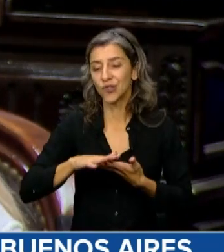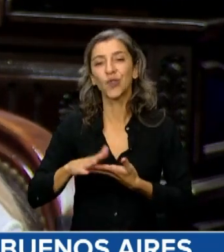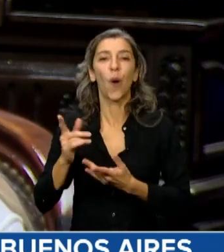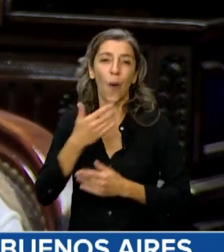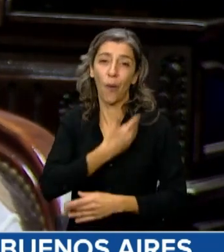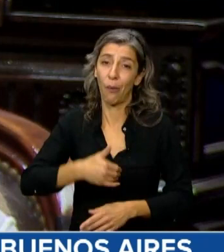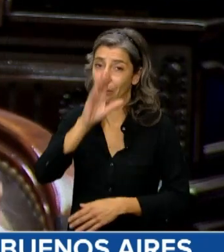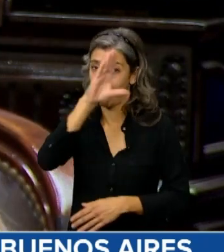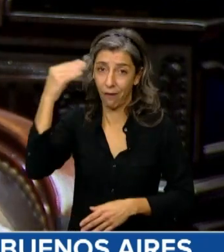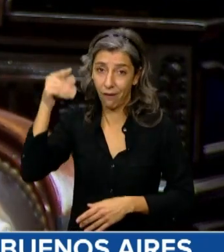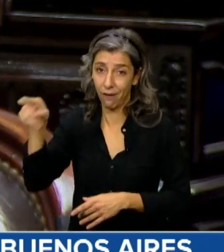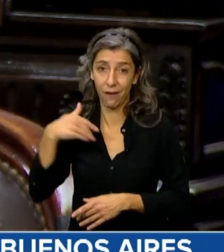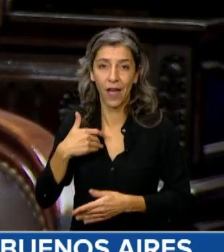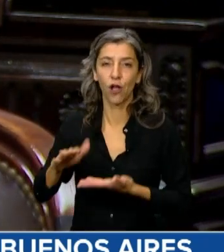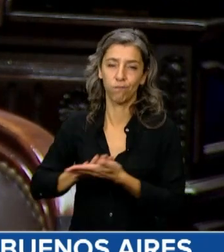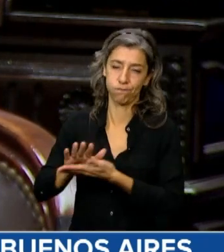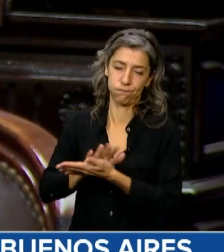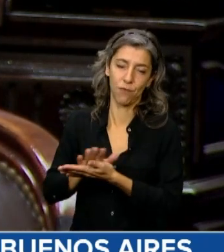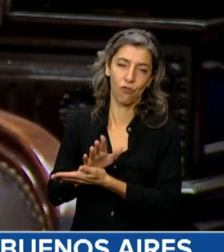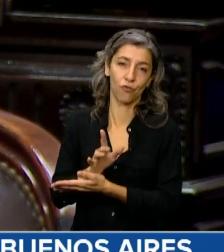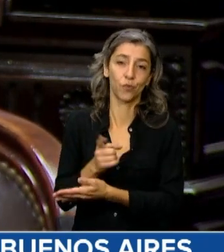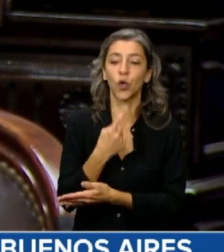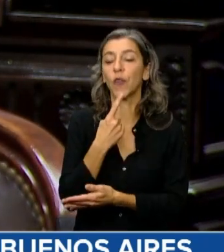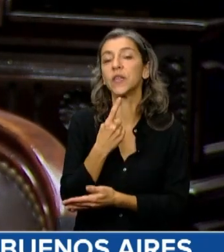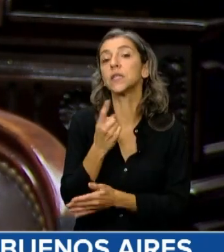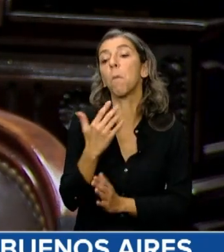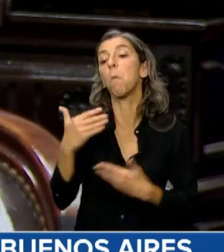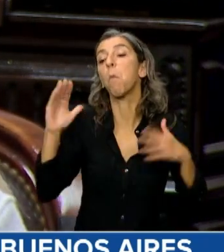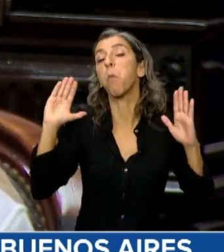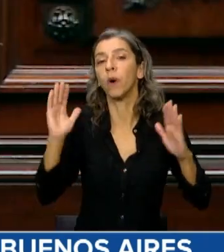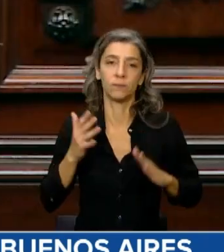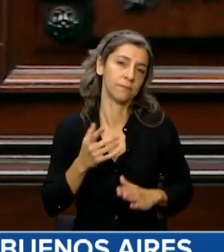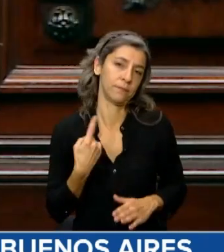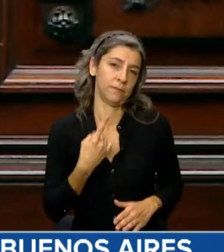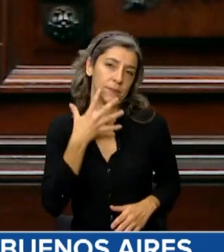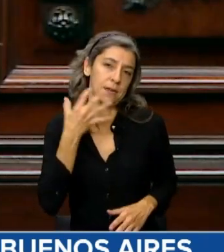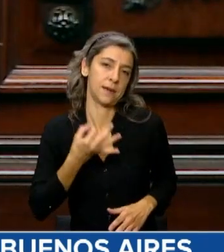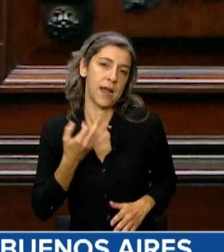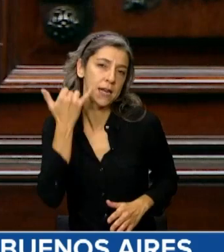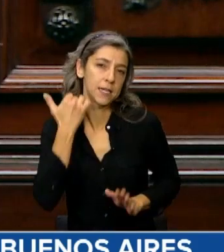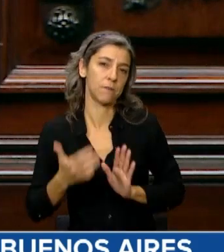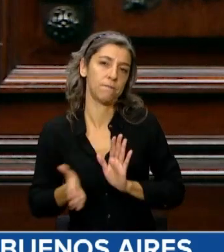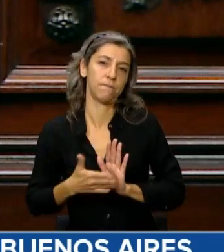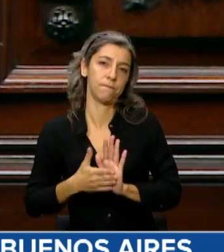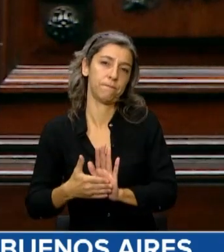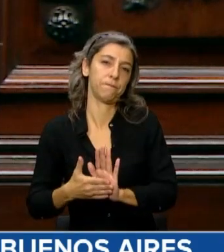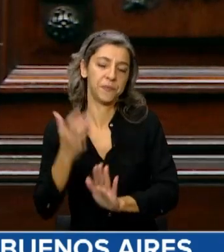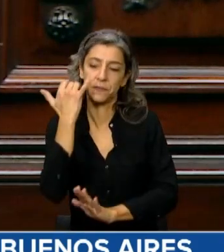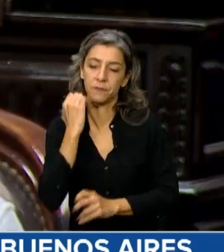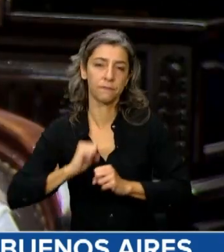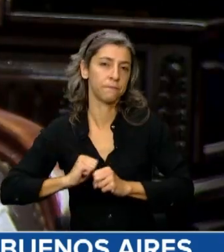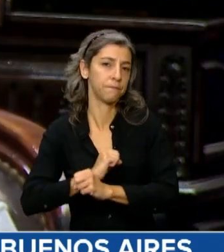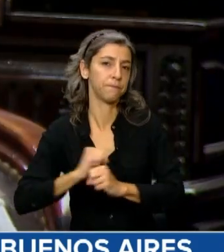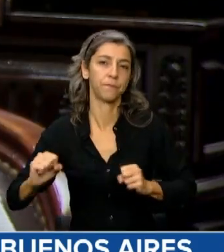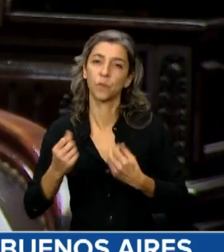Cristina Fernández no es presunta, como dice el documento, sino que es real, comprobada, ha sido ratificada y confirmada